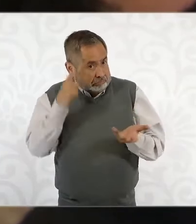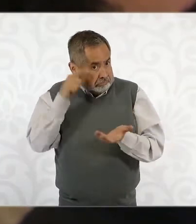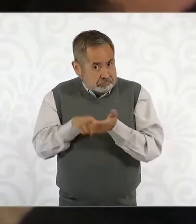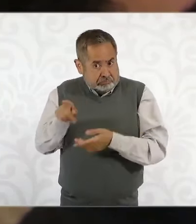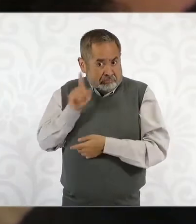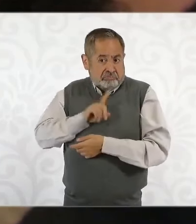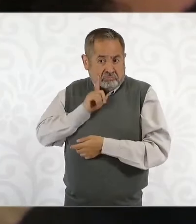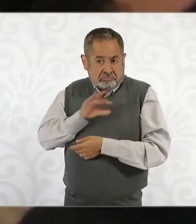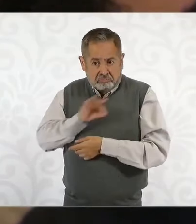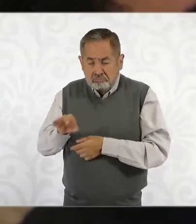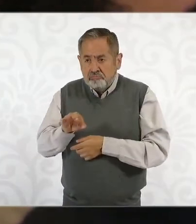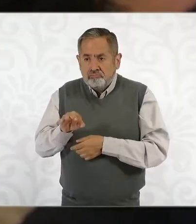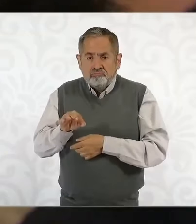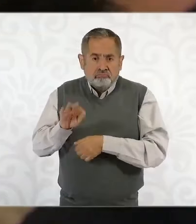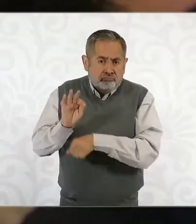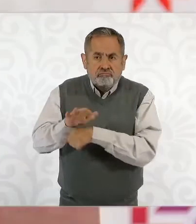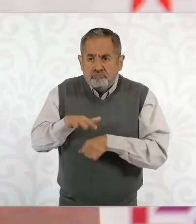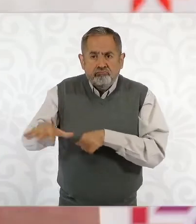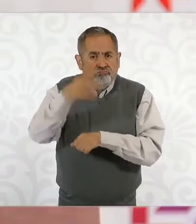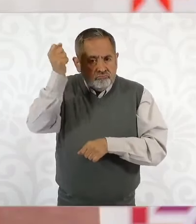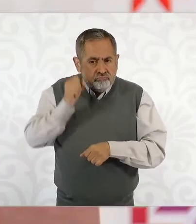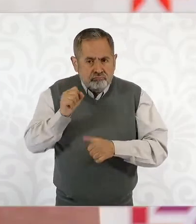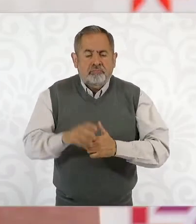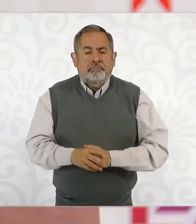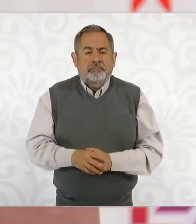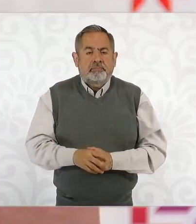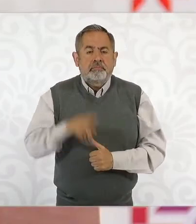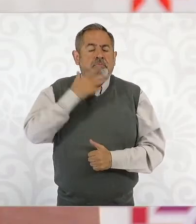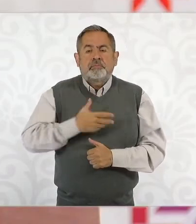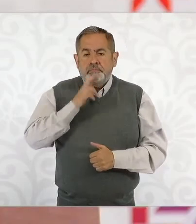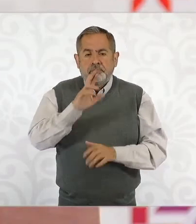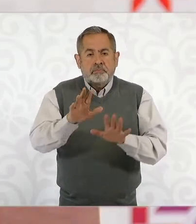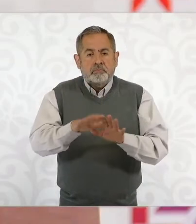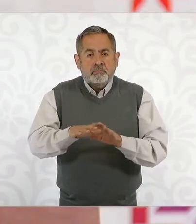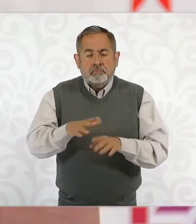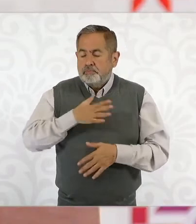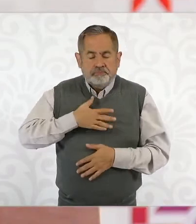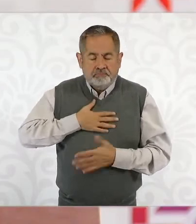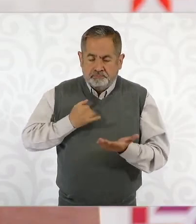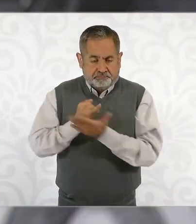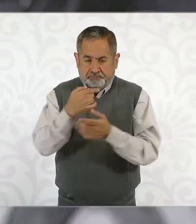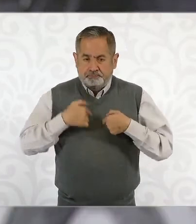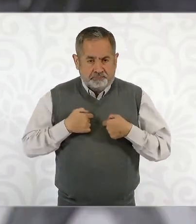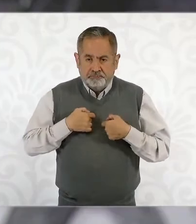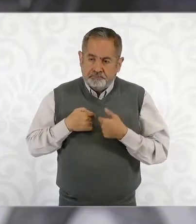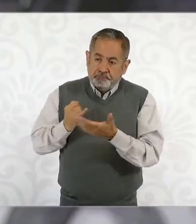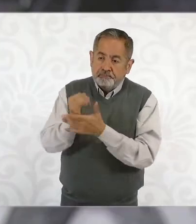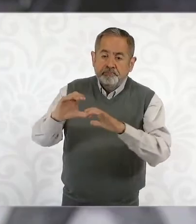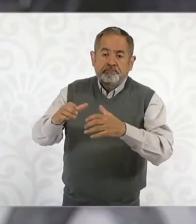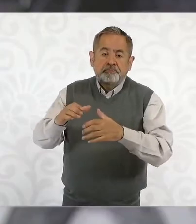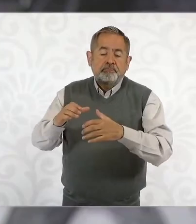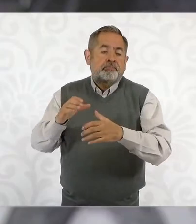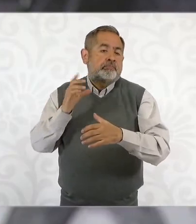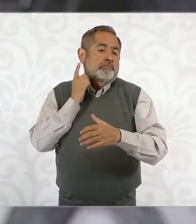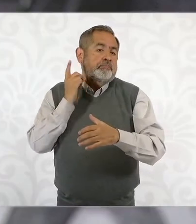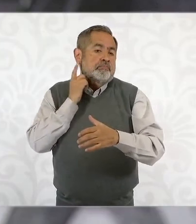podría garantizar lo que Sinaloa requiere? Bueno, es una decisión del Congreso, no es una decisión de la presidenta, es una decisión del Congreso